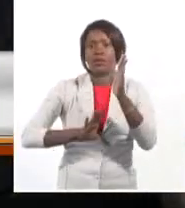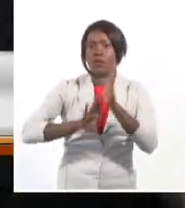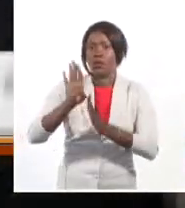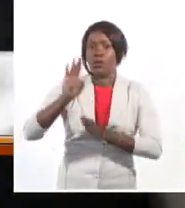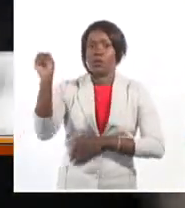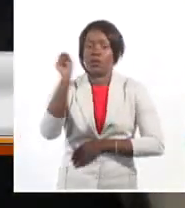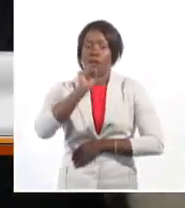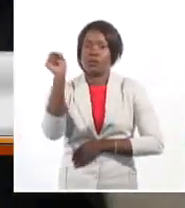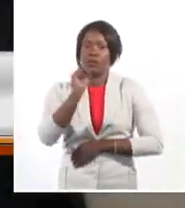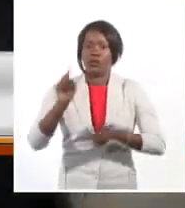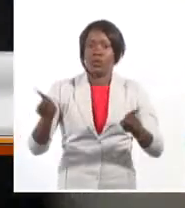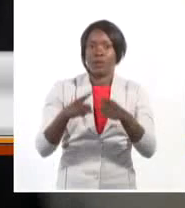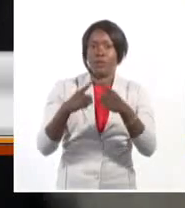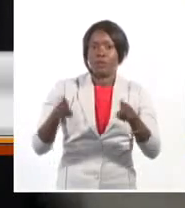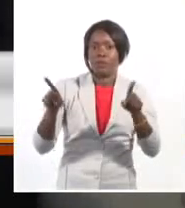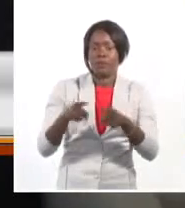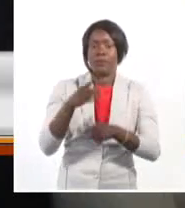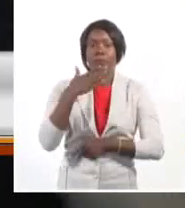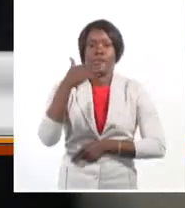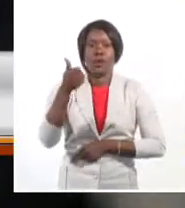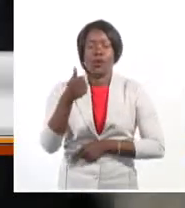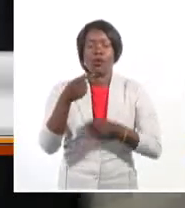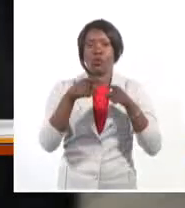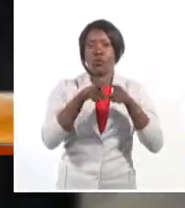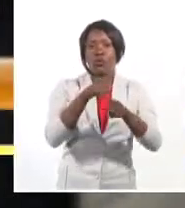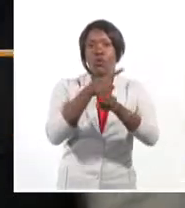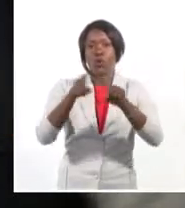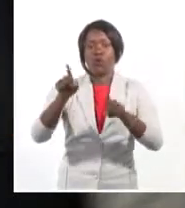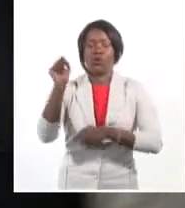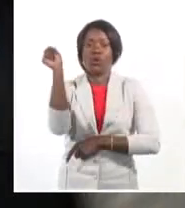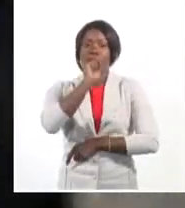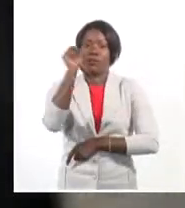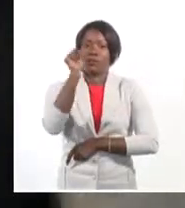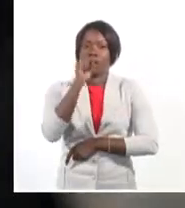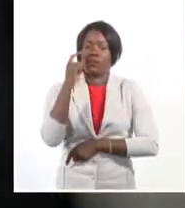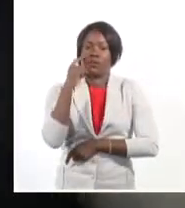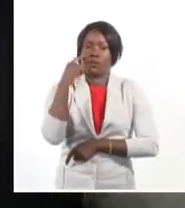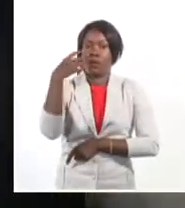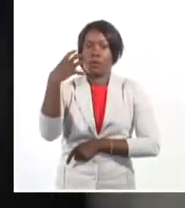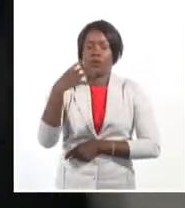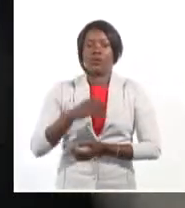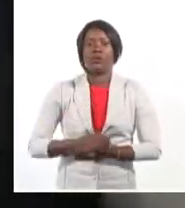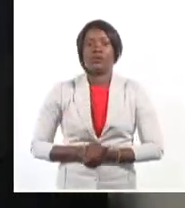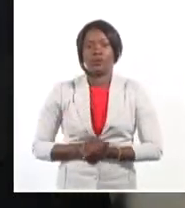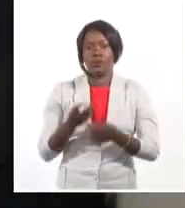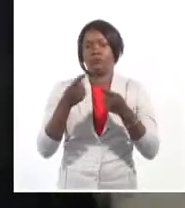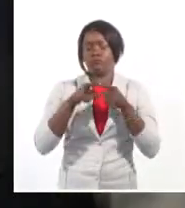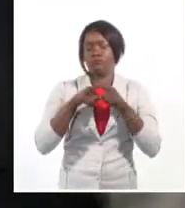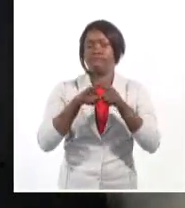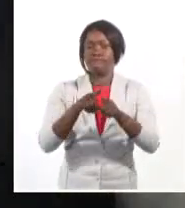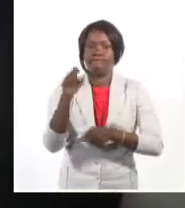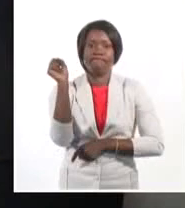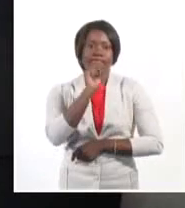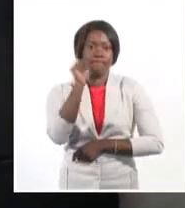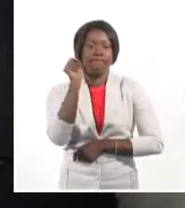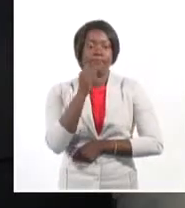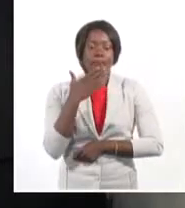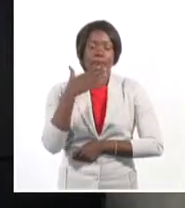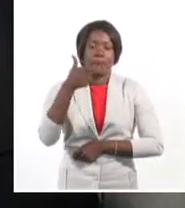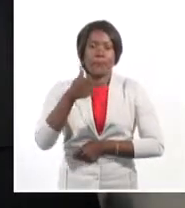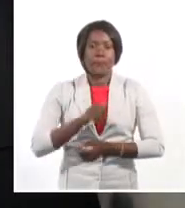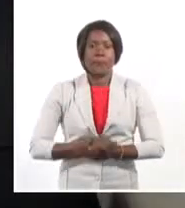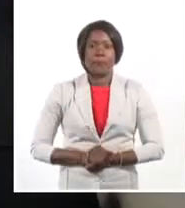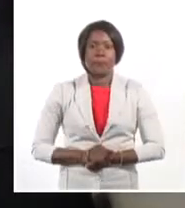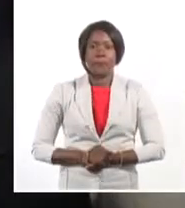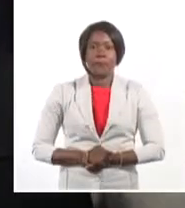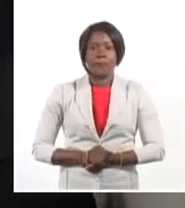como este, siempre Formel, dedicado al festival de la, al primer festival de la timba que Leonel Limonta creó para